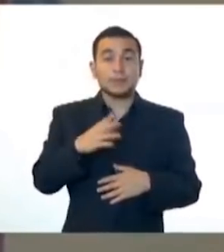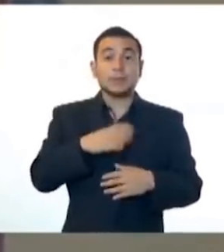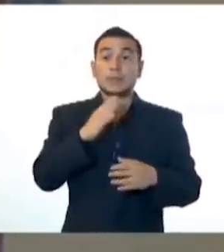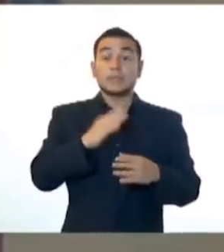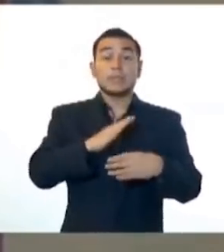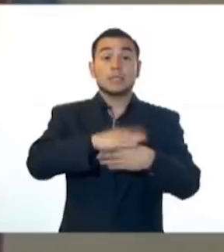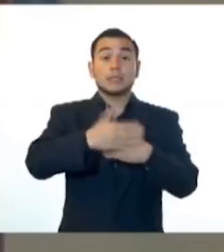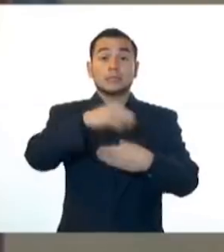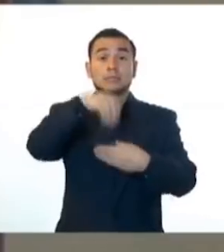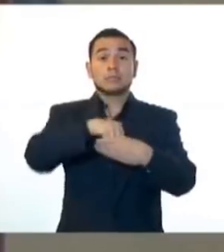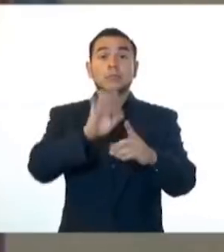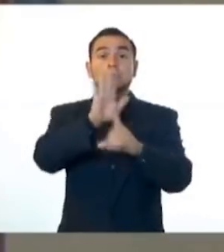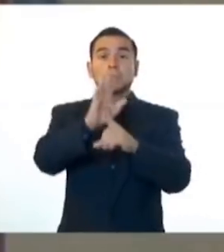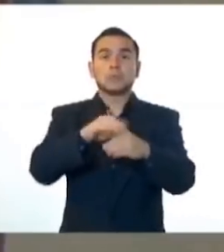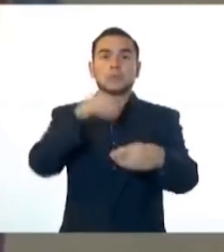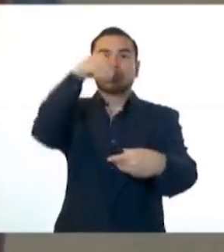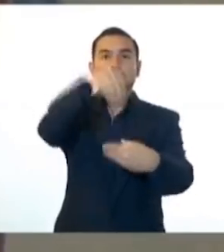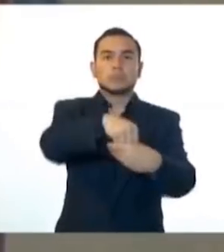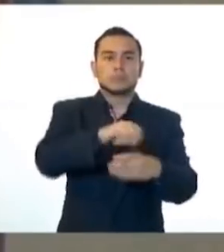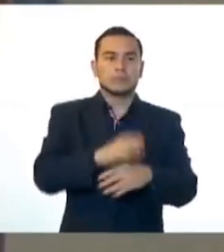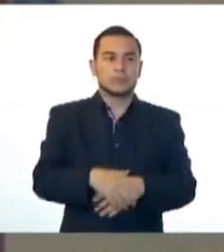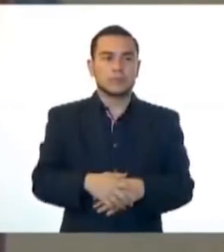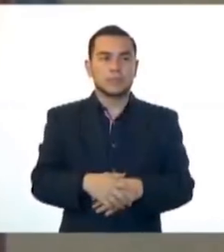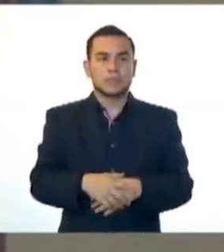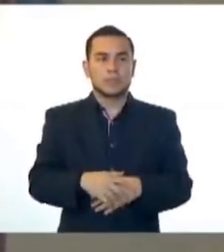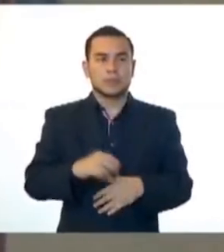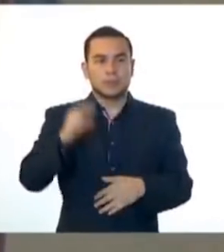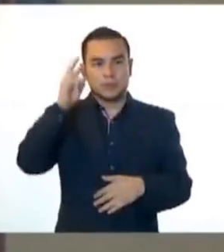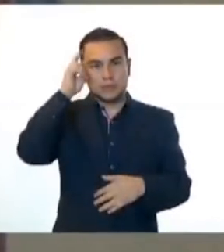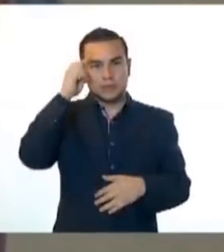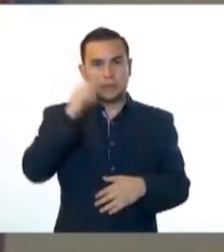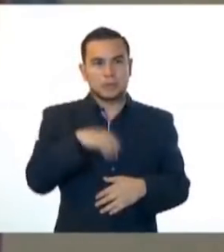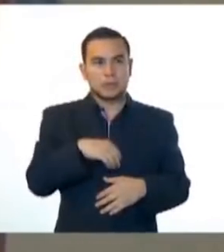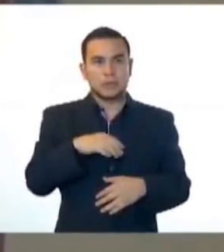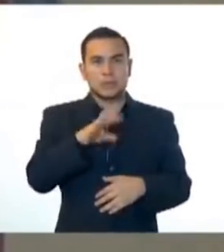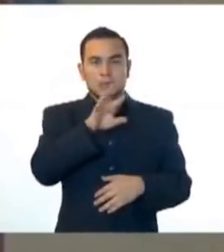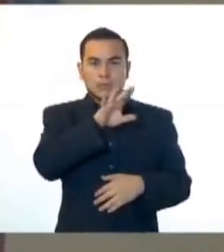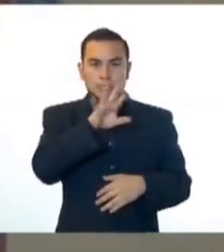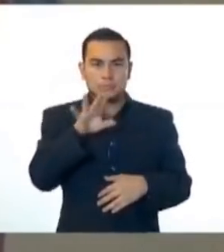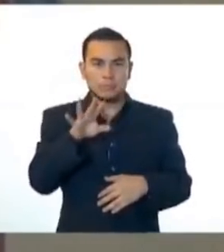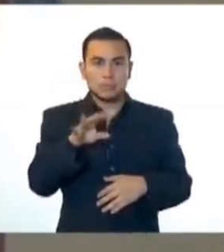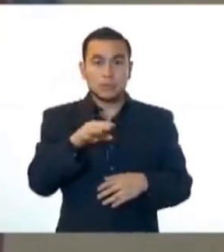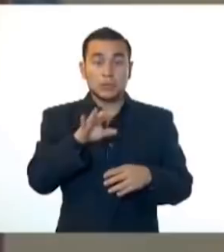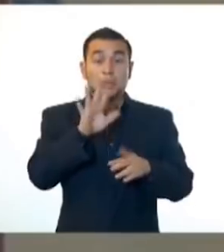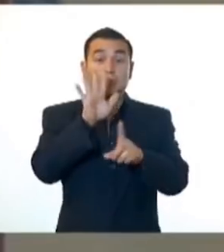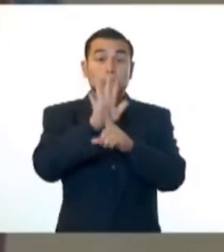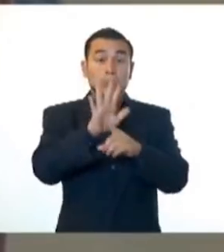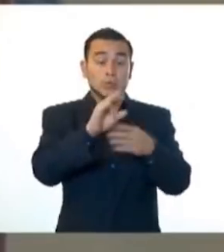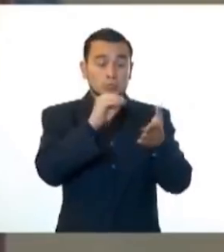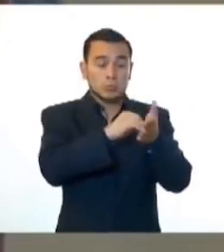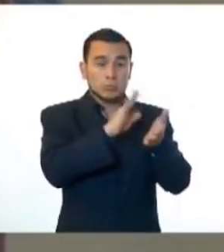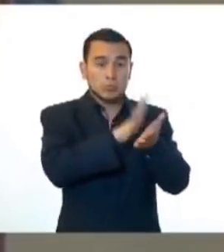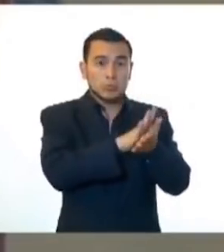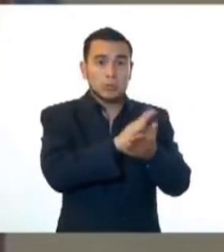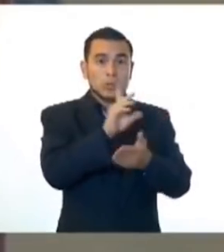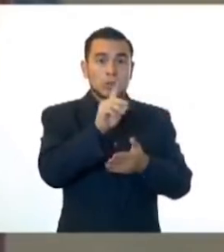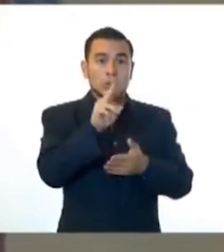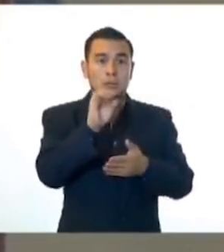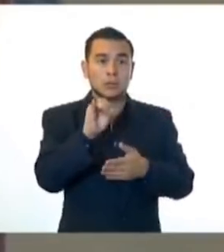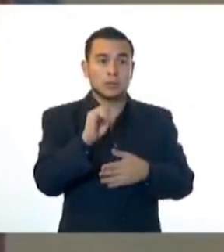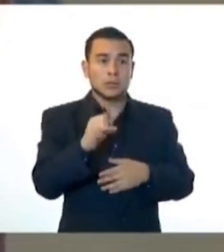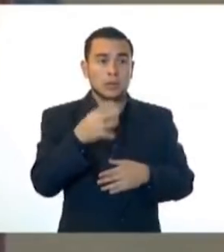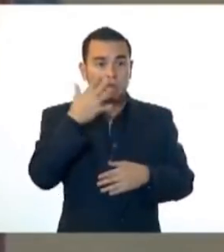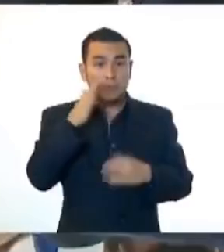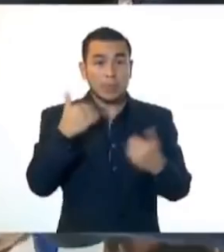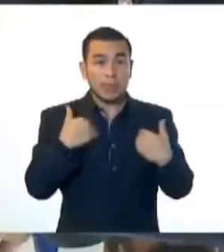ahí. Entonces es más fácil. Entonces a mucha gente que escriba ahí su DUI le va a decir, sí, usted está beneficiado. ¿Tenemos ejemplo de eso? Eso no lo tenemos,